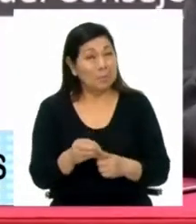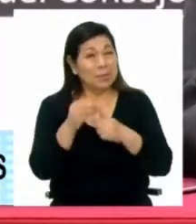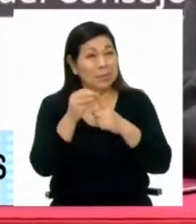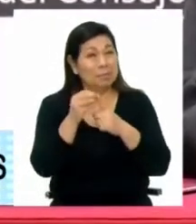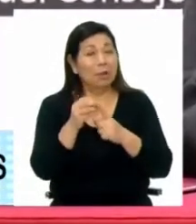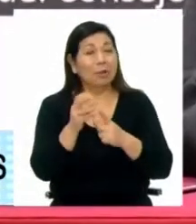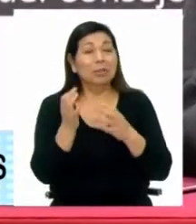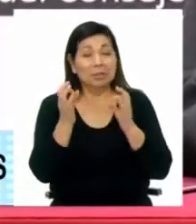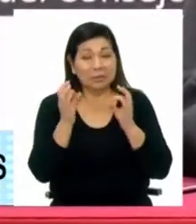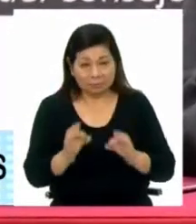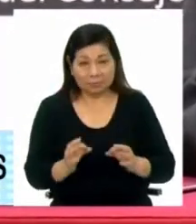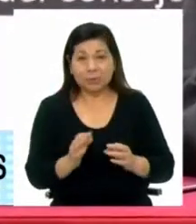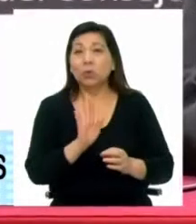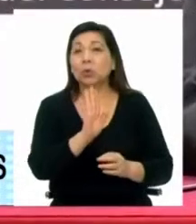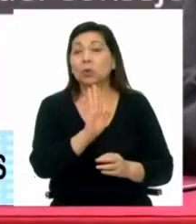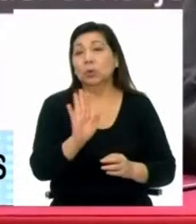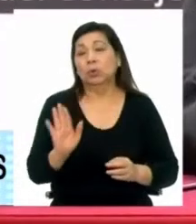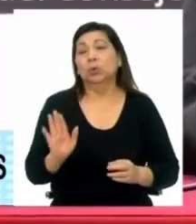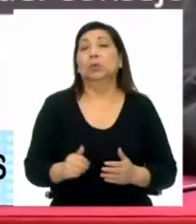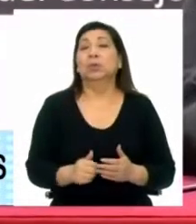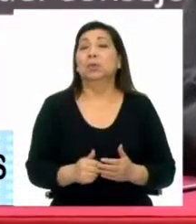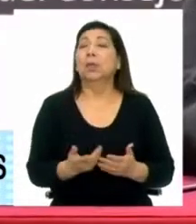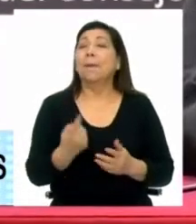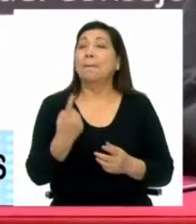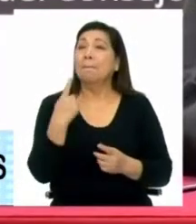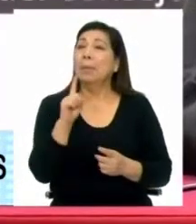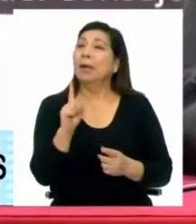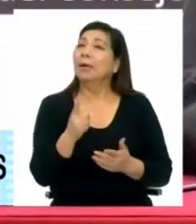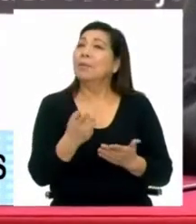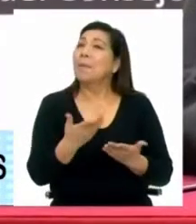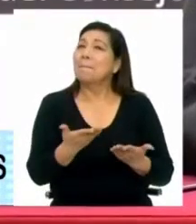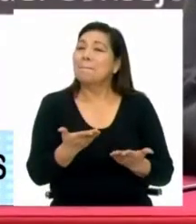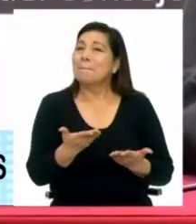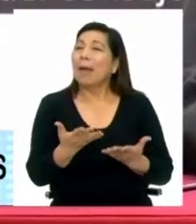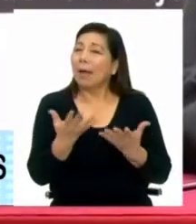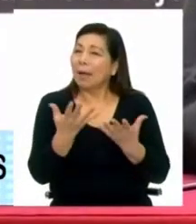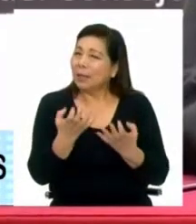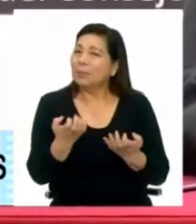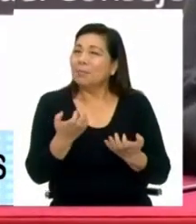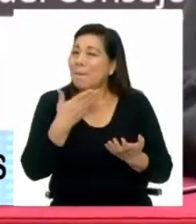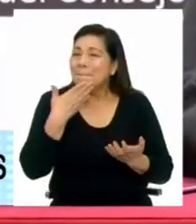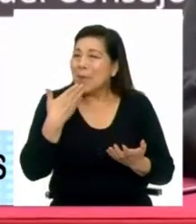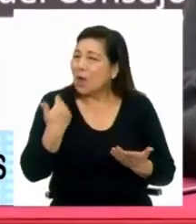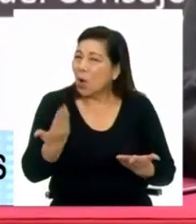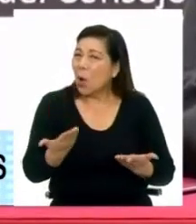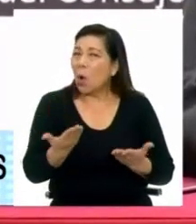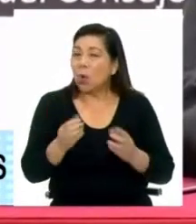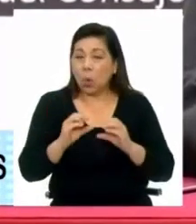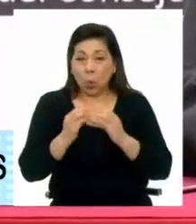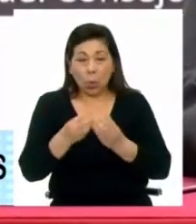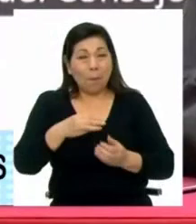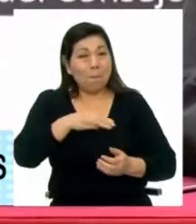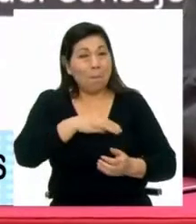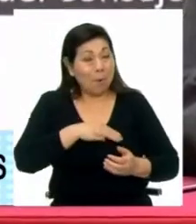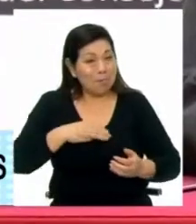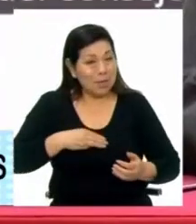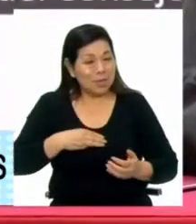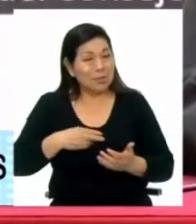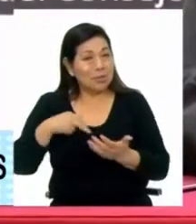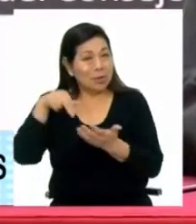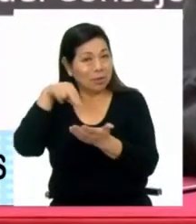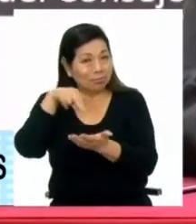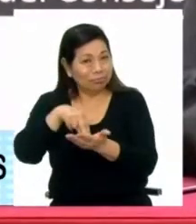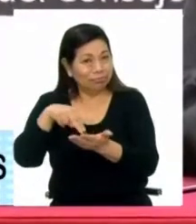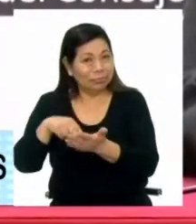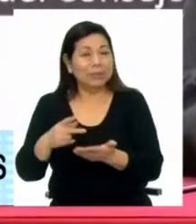que nosotros reafirmamos nuestra intención de que queremos que el gabinete y quienes estén al frente